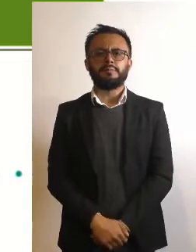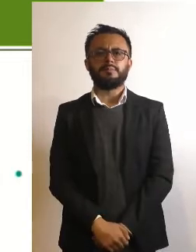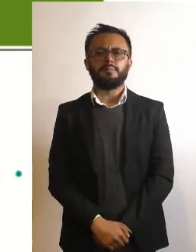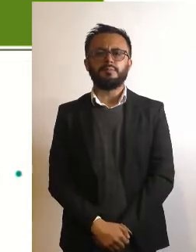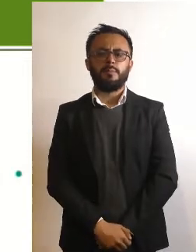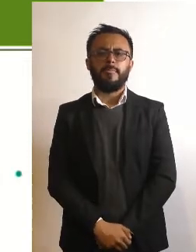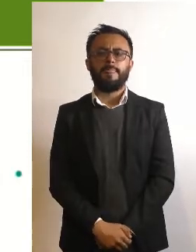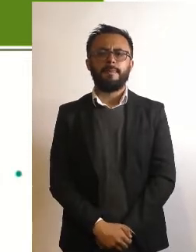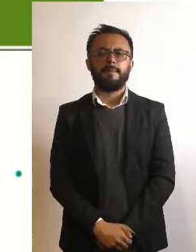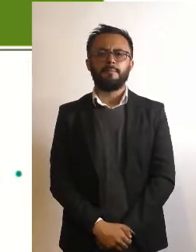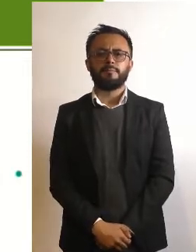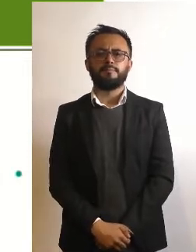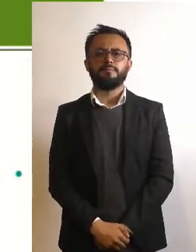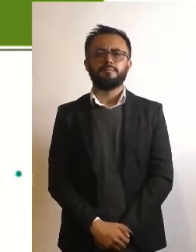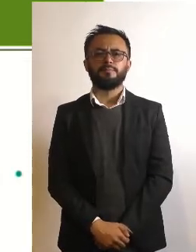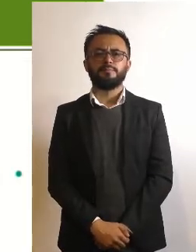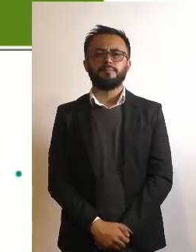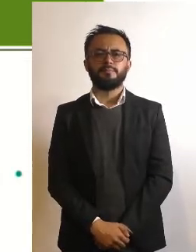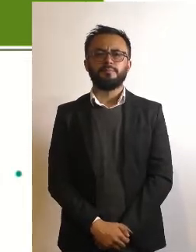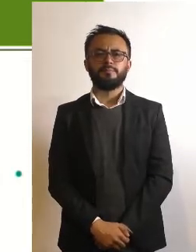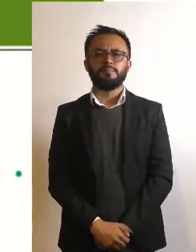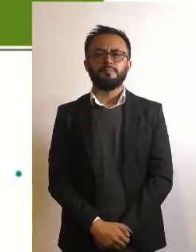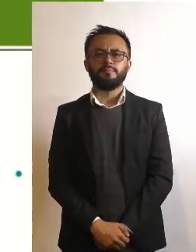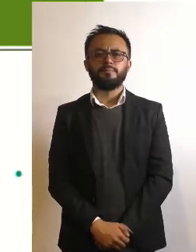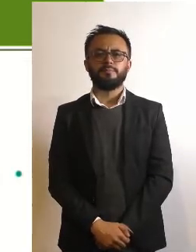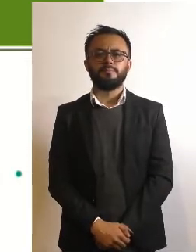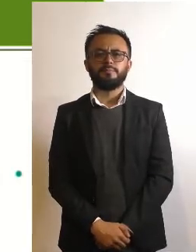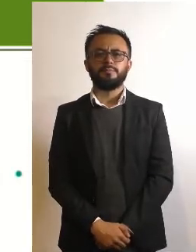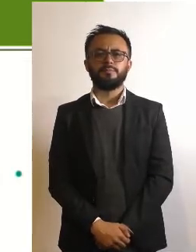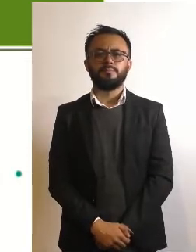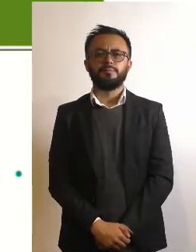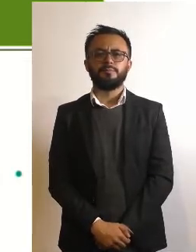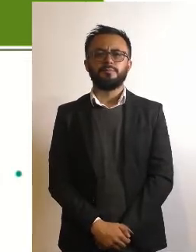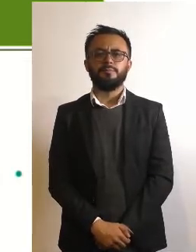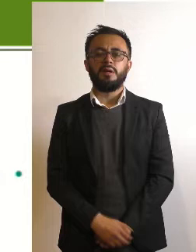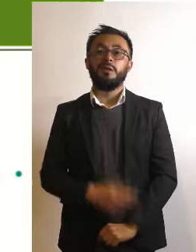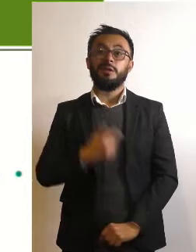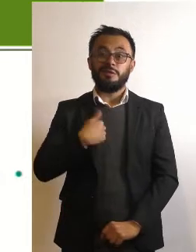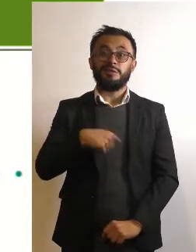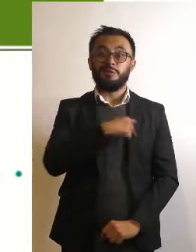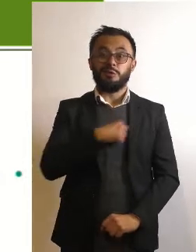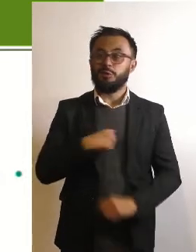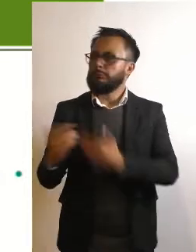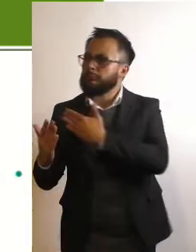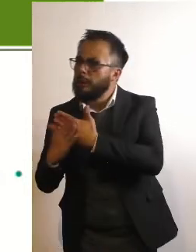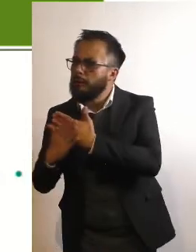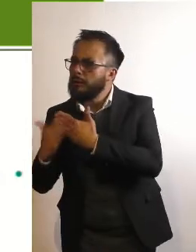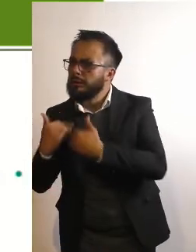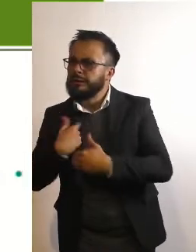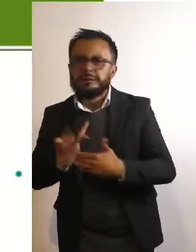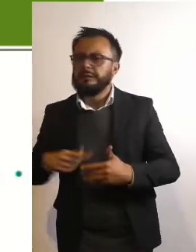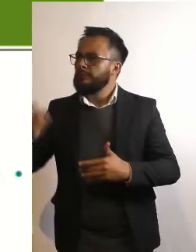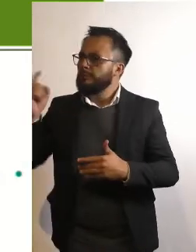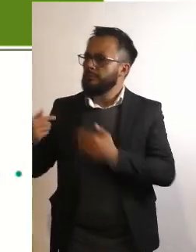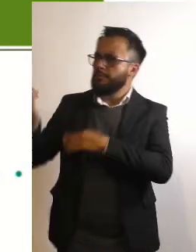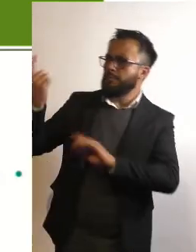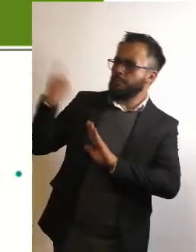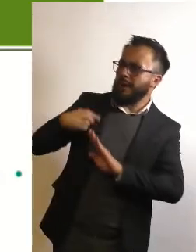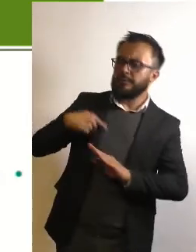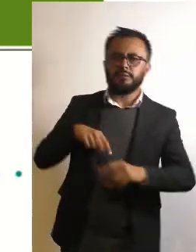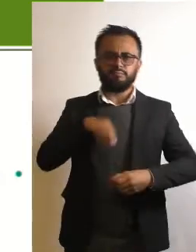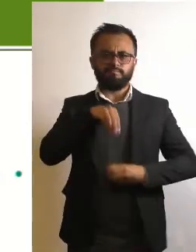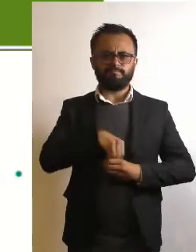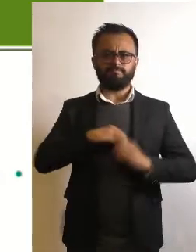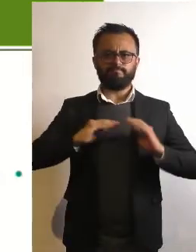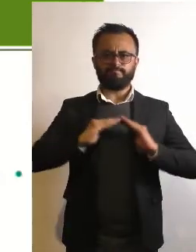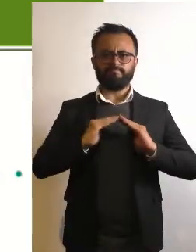que supimos que debíamos entrar en cuarentenas, entonces hemos venido